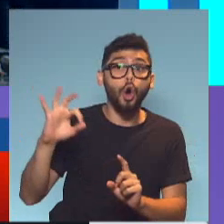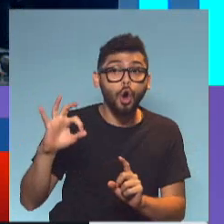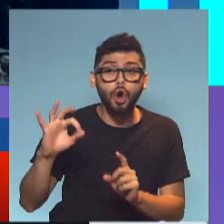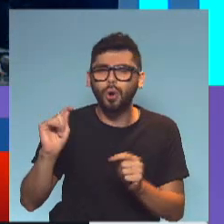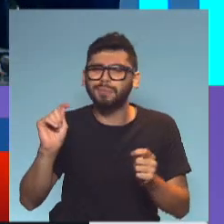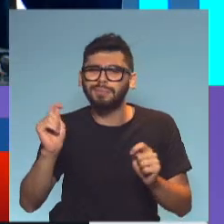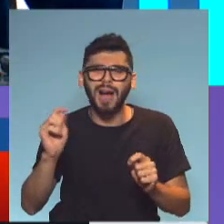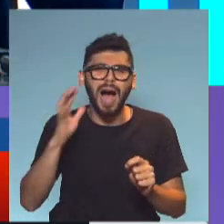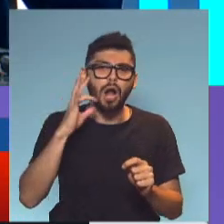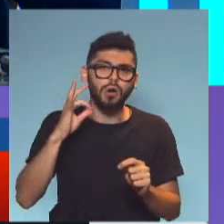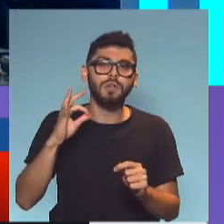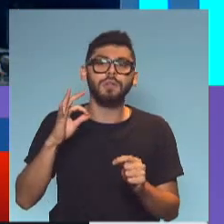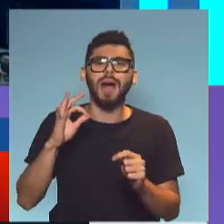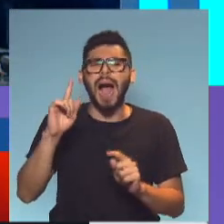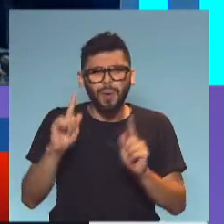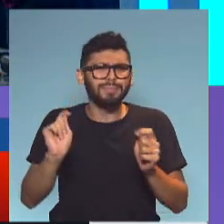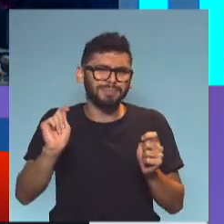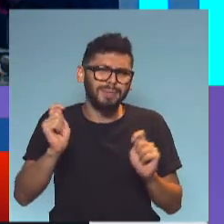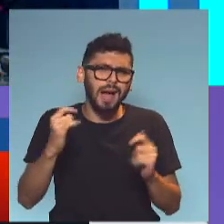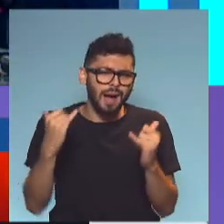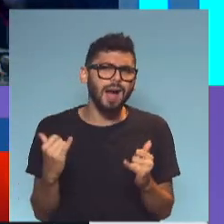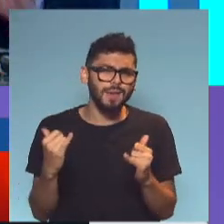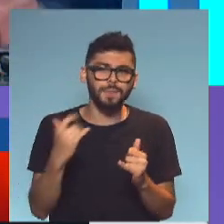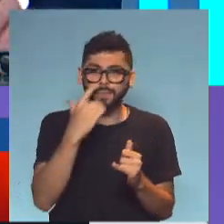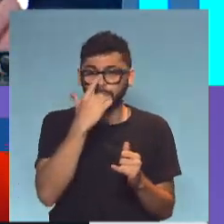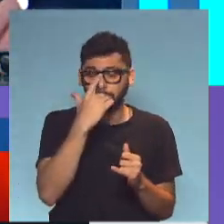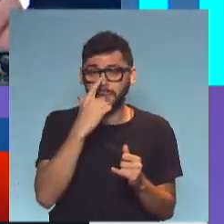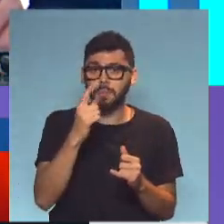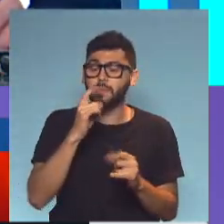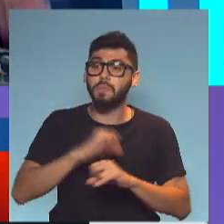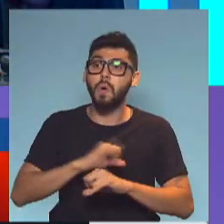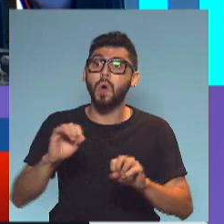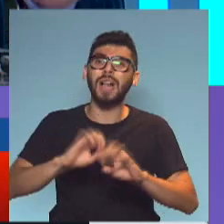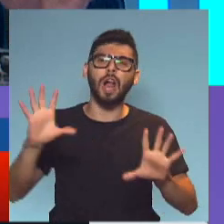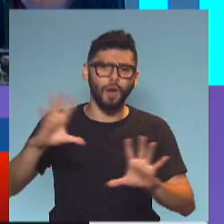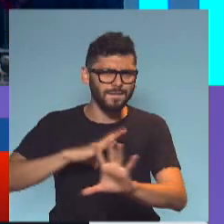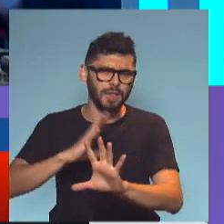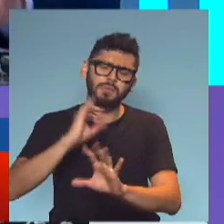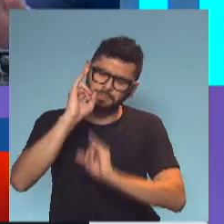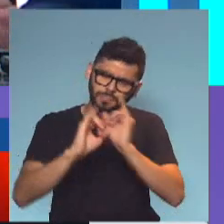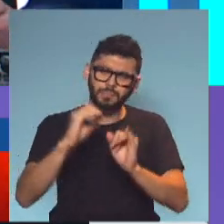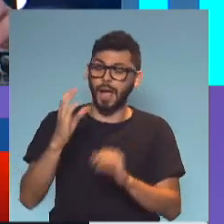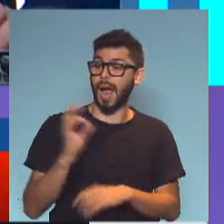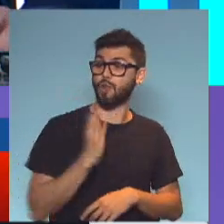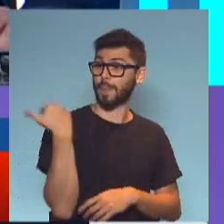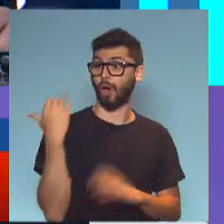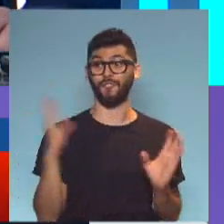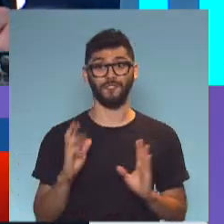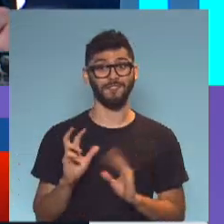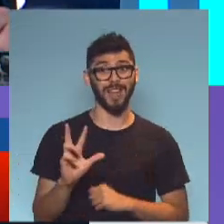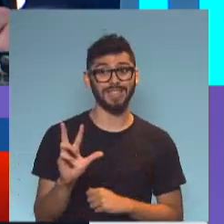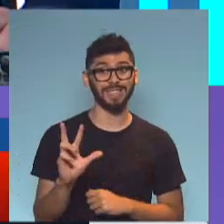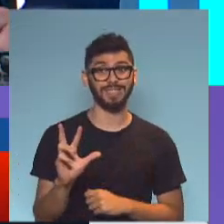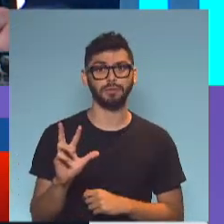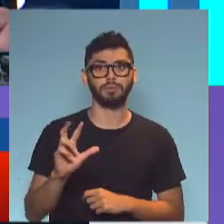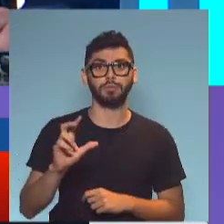había adaptaciones. Bueno, se hicieron algunas adaptaciones que me parece que no quedaron destacadas, pero por ejemplo, el año pasado en fase 3 no había